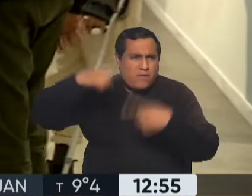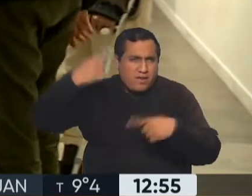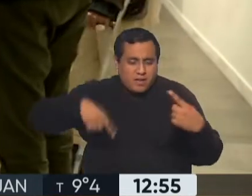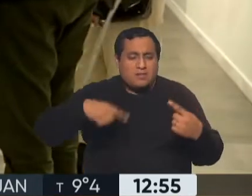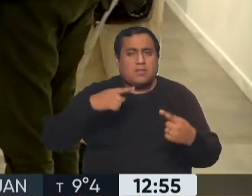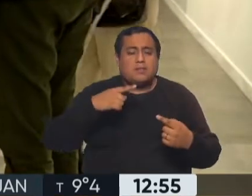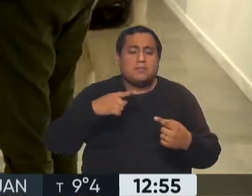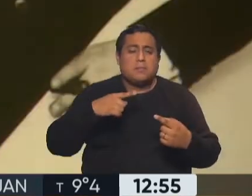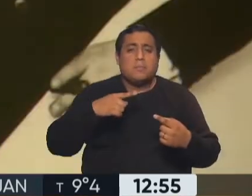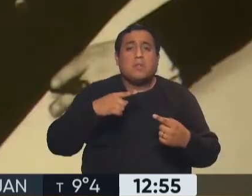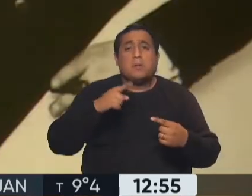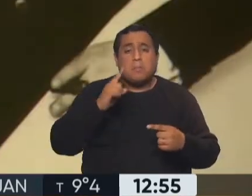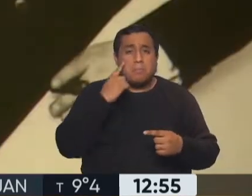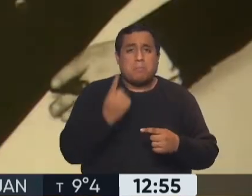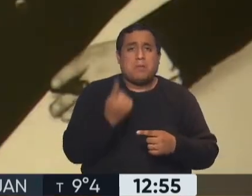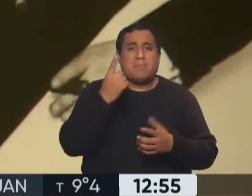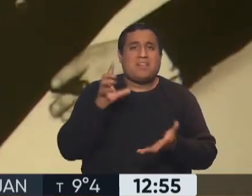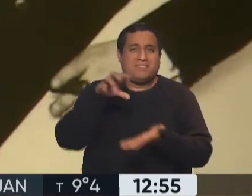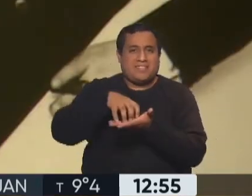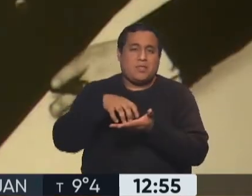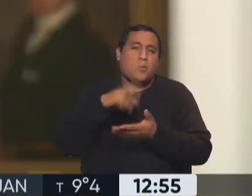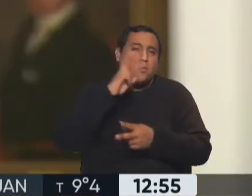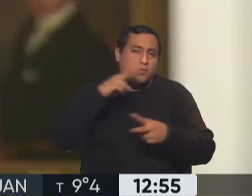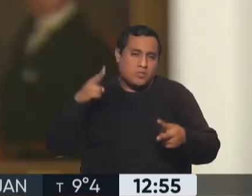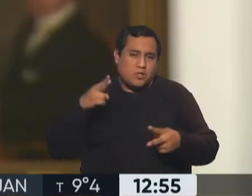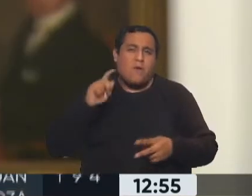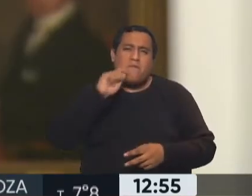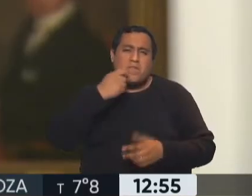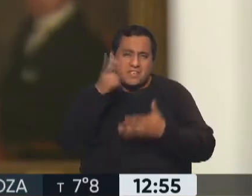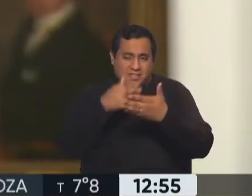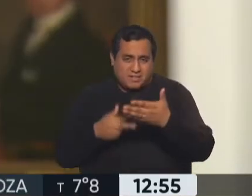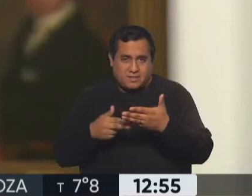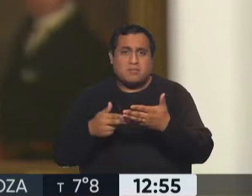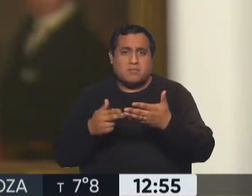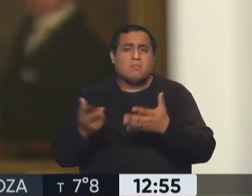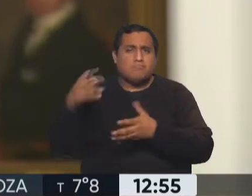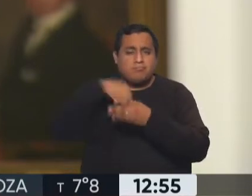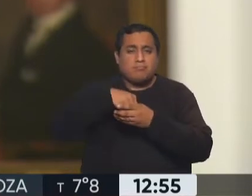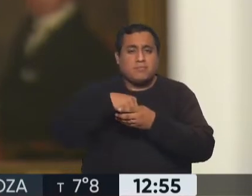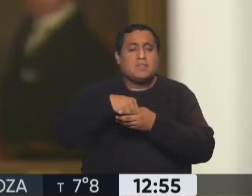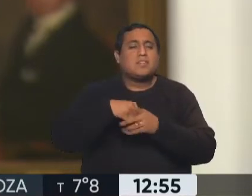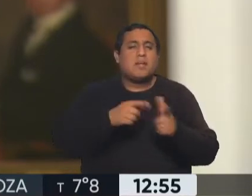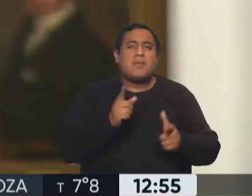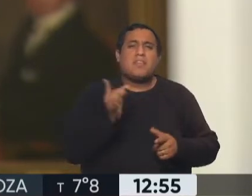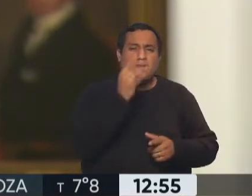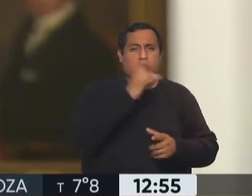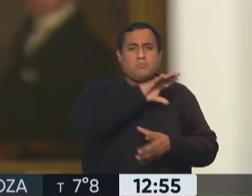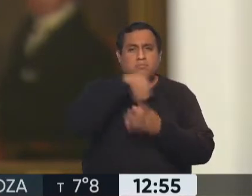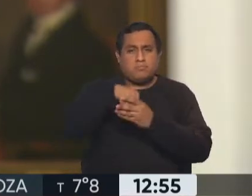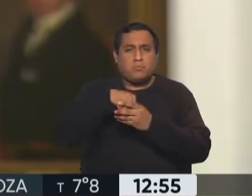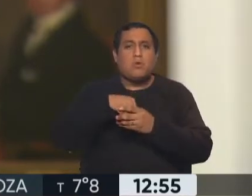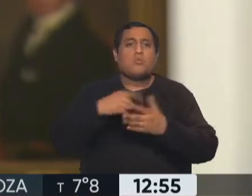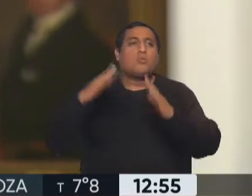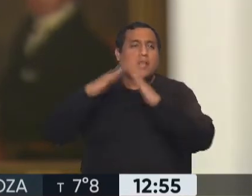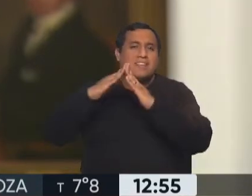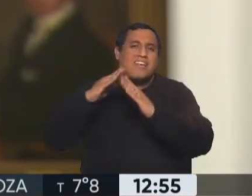de su obra. La primera sede del Museo Nacional de Bellas Artes estuvo aquí. Incluso la casa de su director, Eduardo Schiaffino, estaba aquí, como la casa de Paul Grussac,